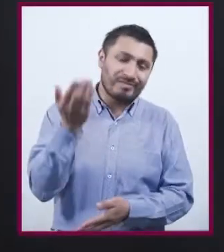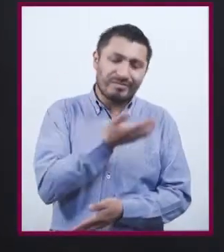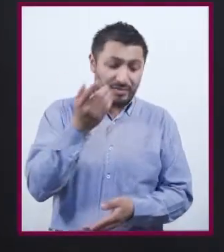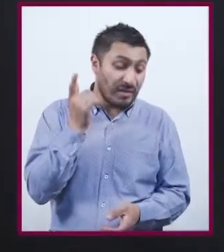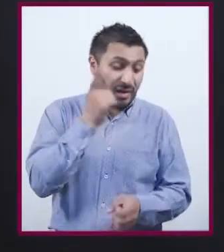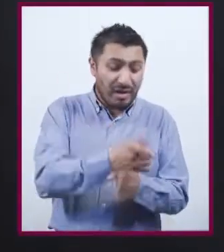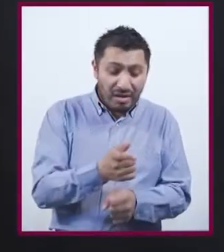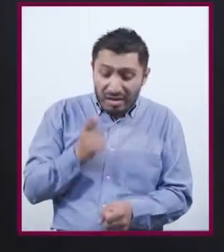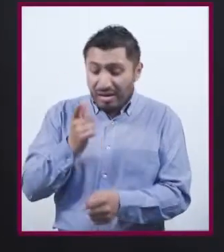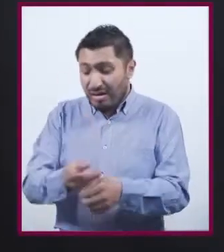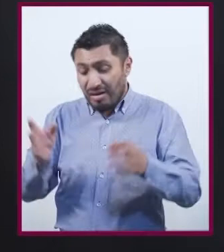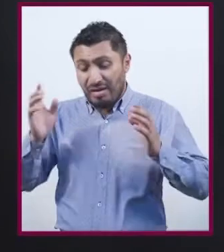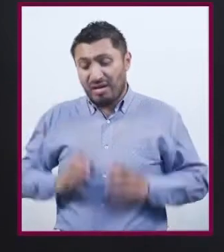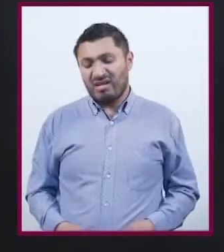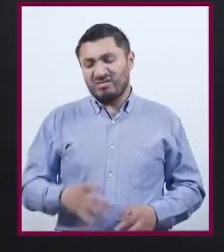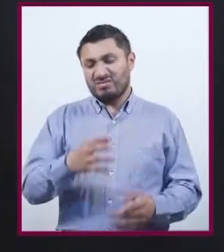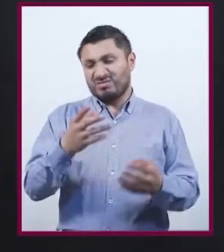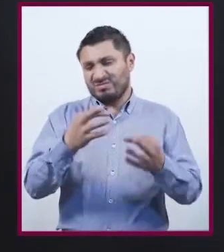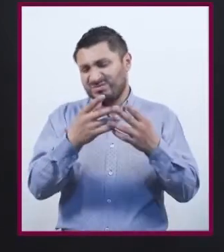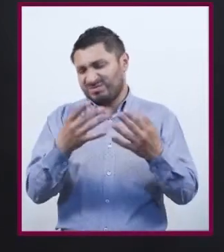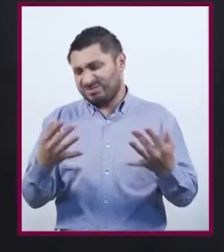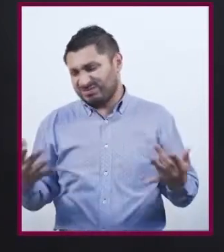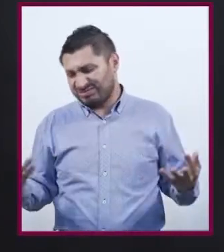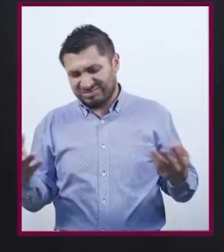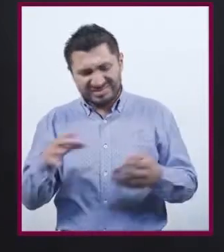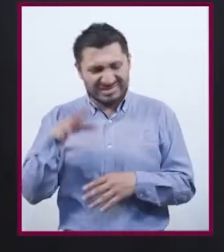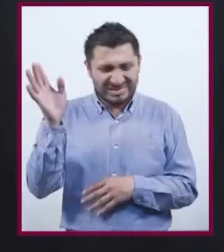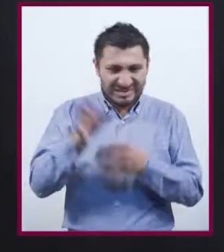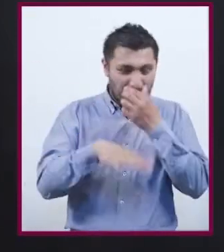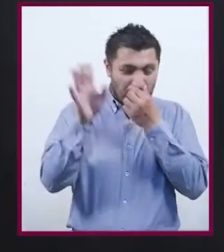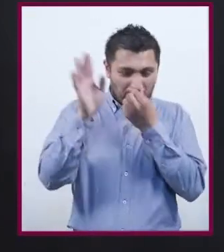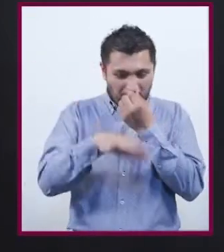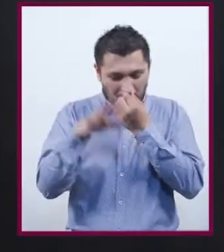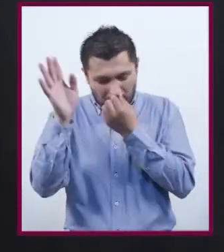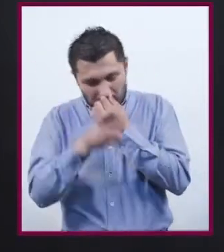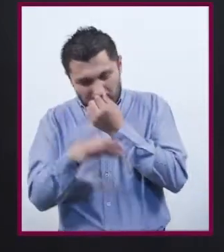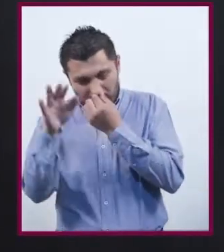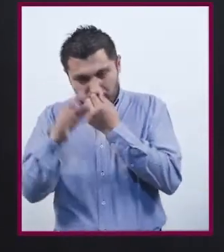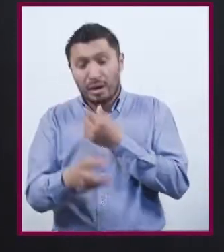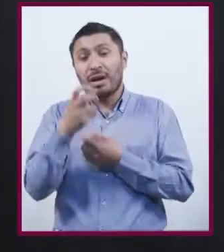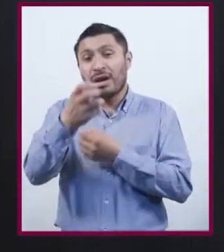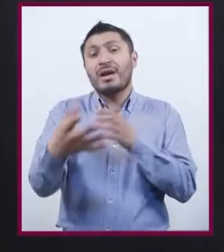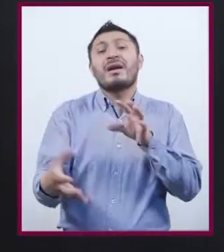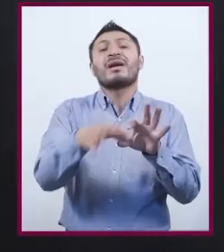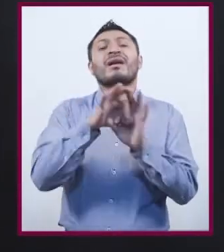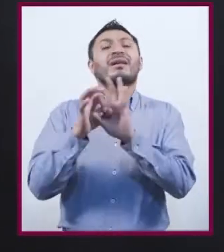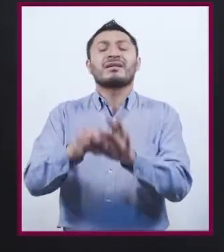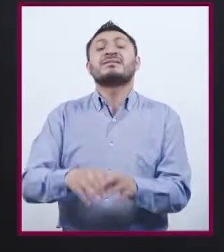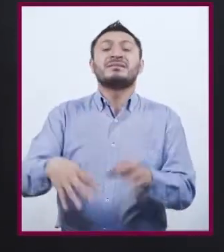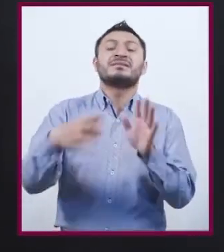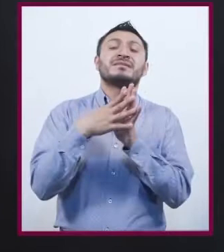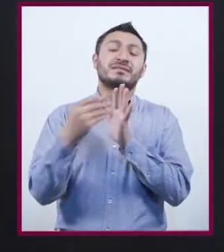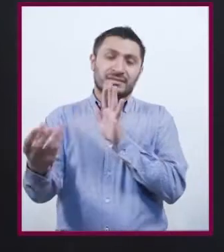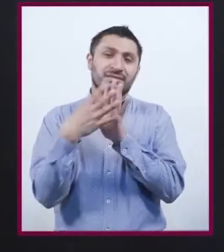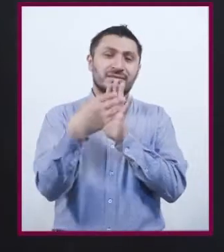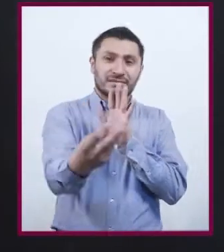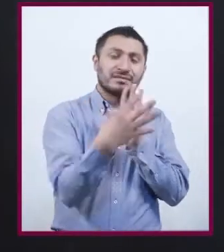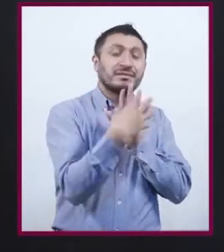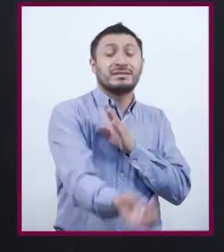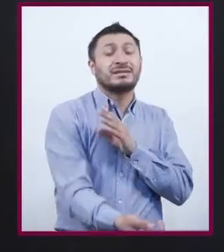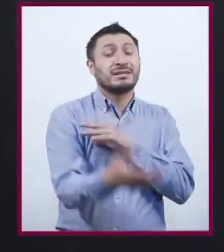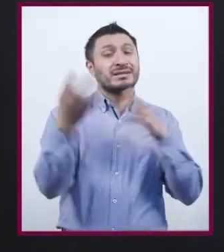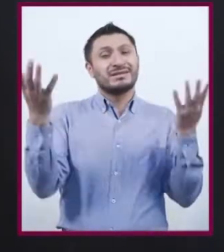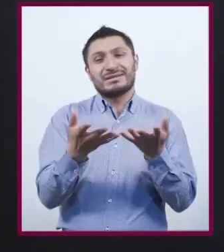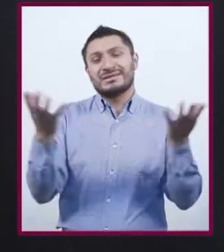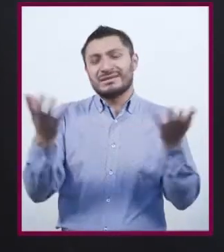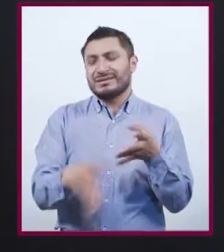estaban bien hechas, era común encontrar partes de cuerpos en descomposición, así como olores fétidos. Esto, combinado con